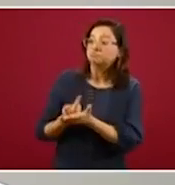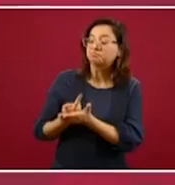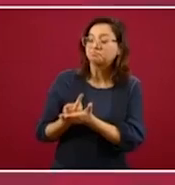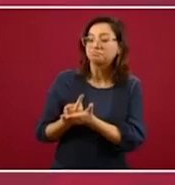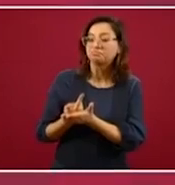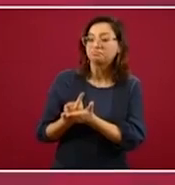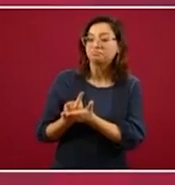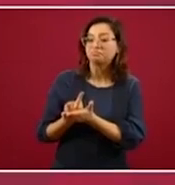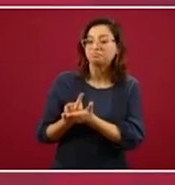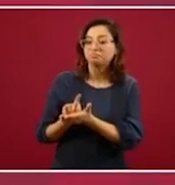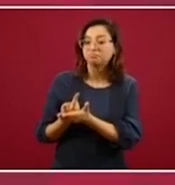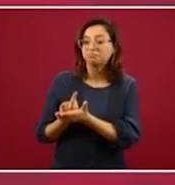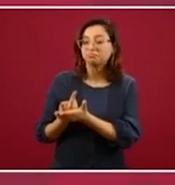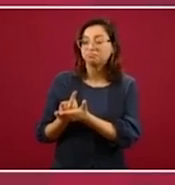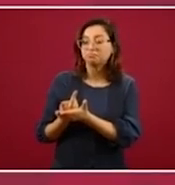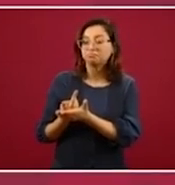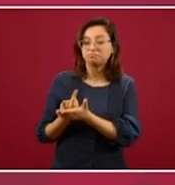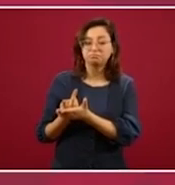pues,